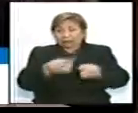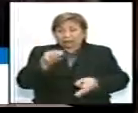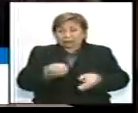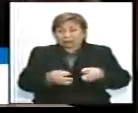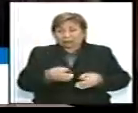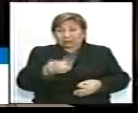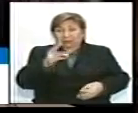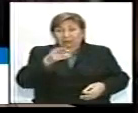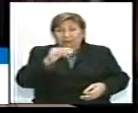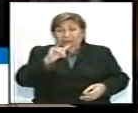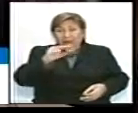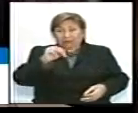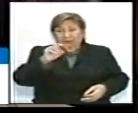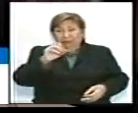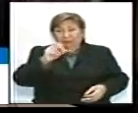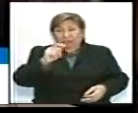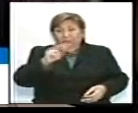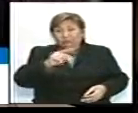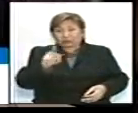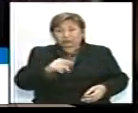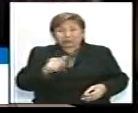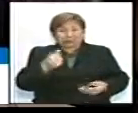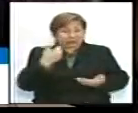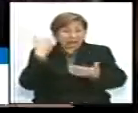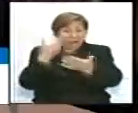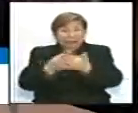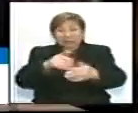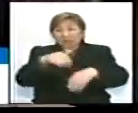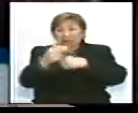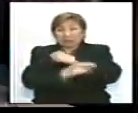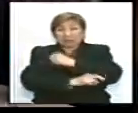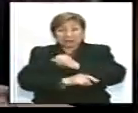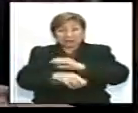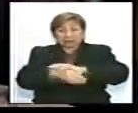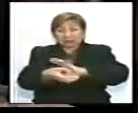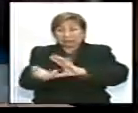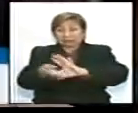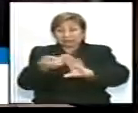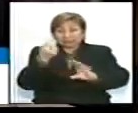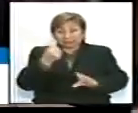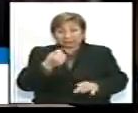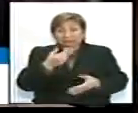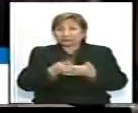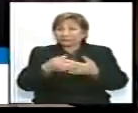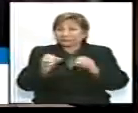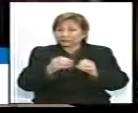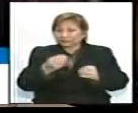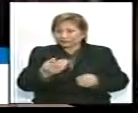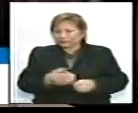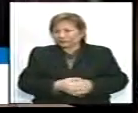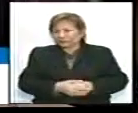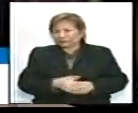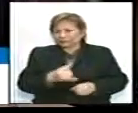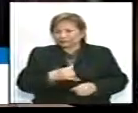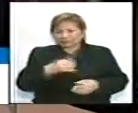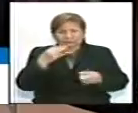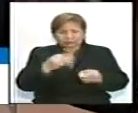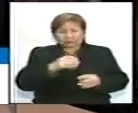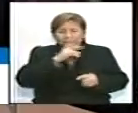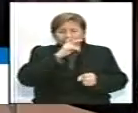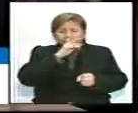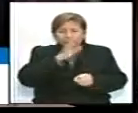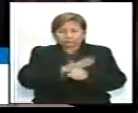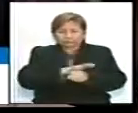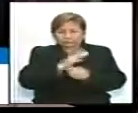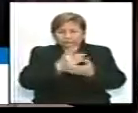supremo Inostroza, de llegar a otro país donde no exista extradición para que recién se activen las alarmas. Yo tengo plena confianza en